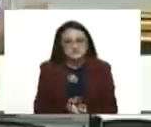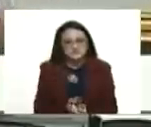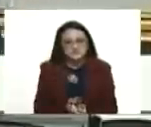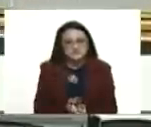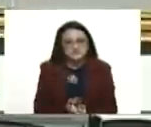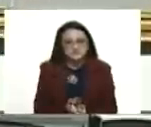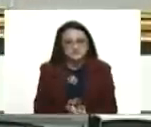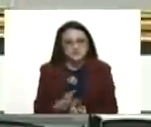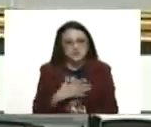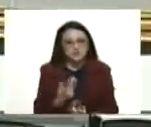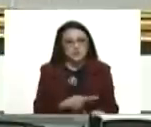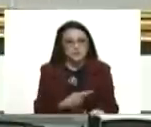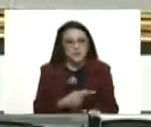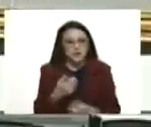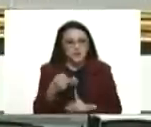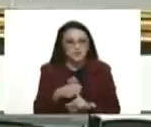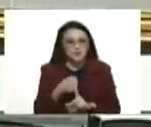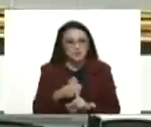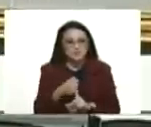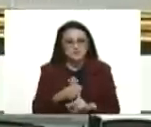con sus hermanos de lucha.